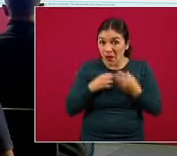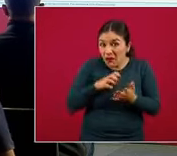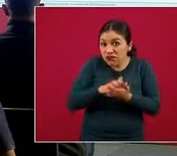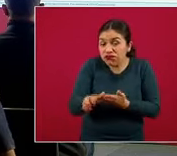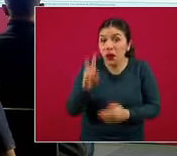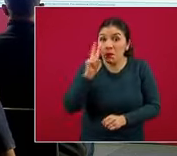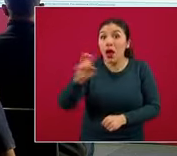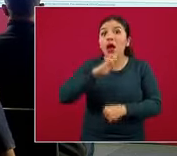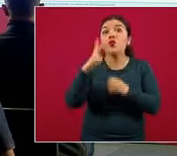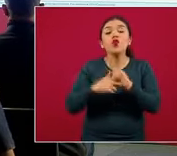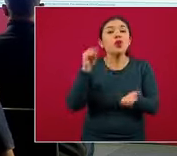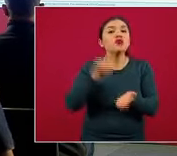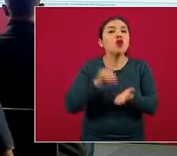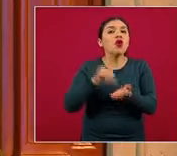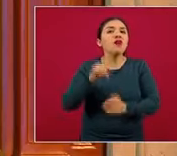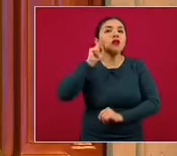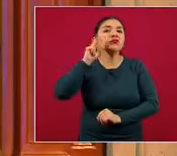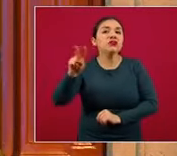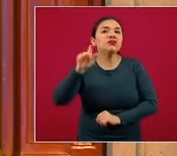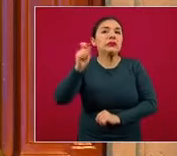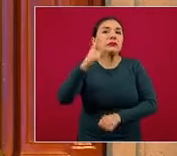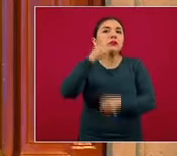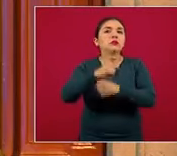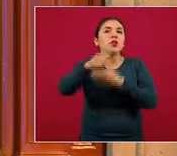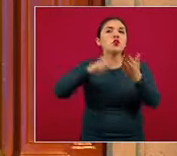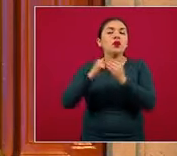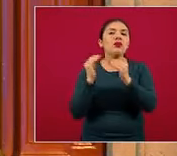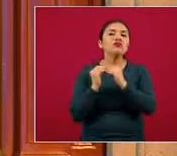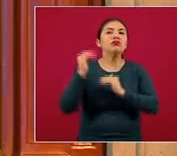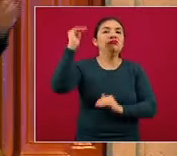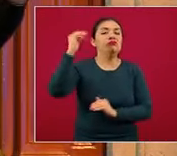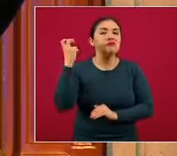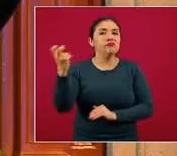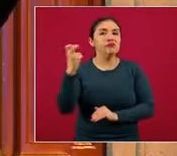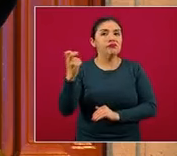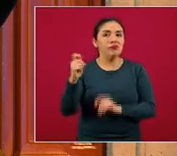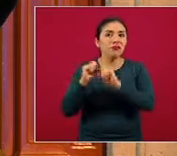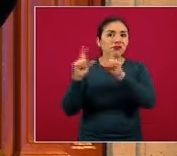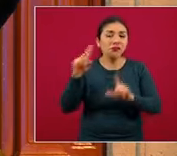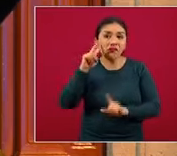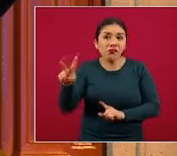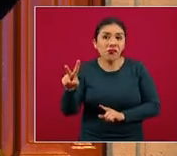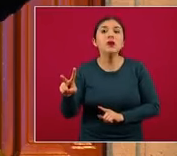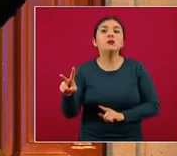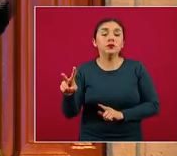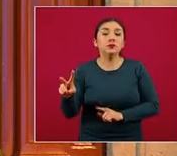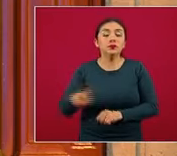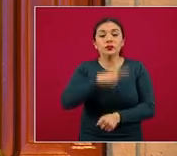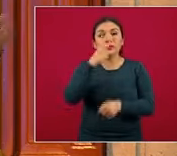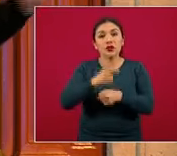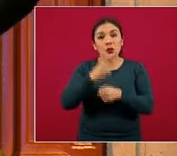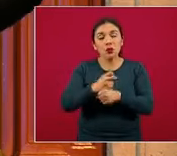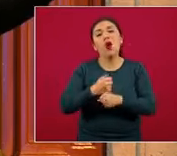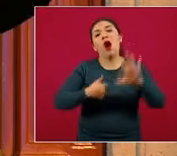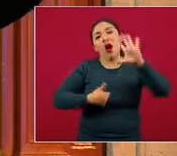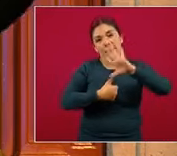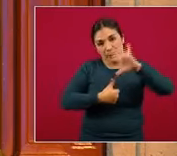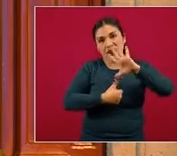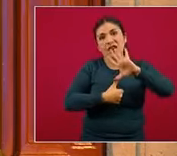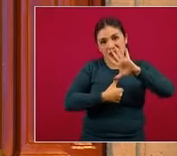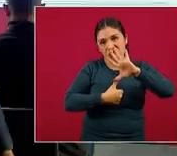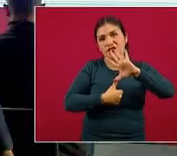que Europa todavía sigue ocupando los primeros lugares en esta presentación. La sigue sí América del Norte, que